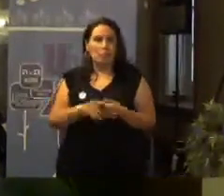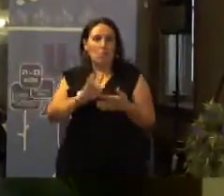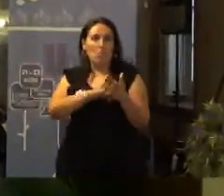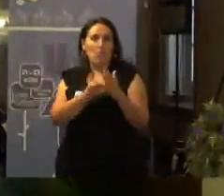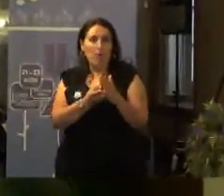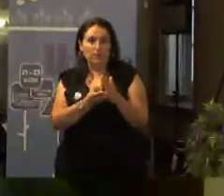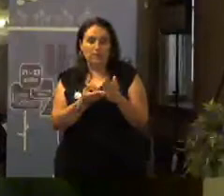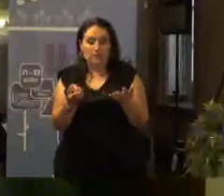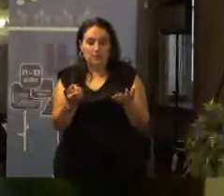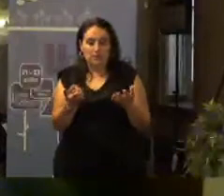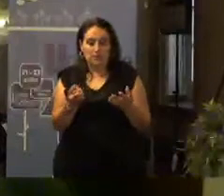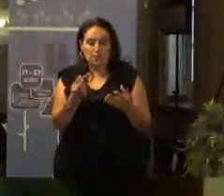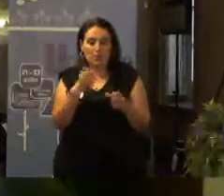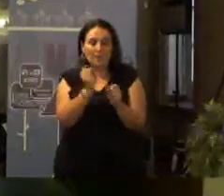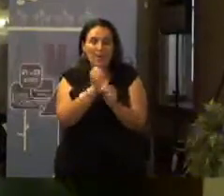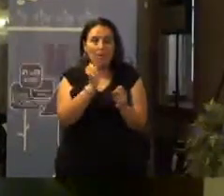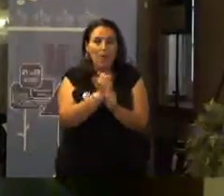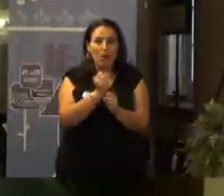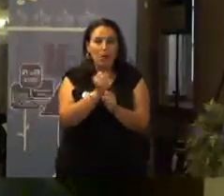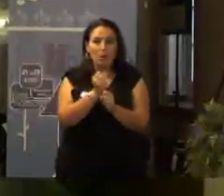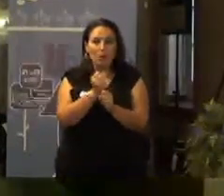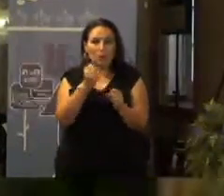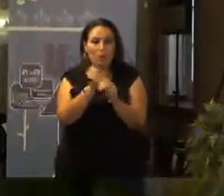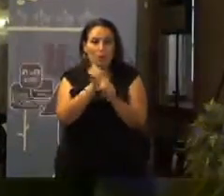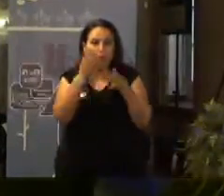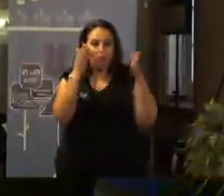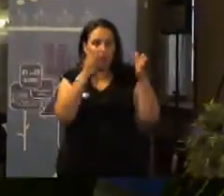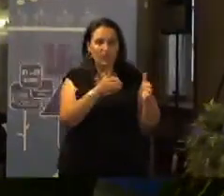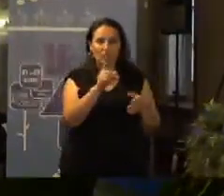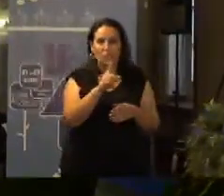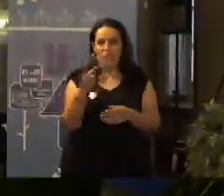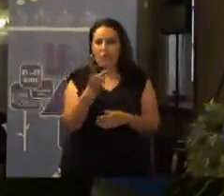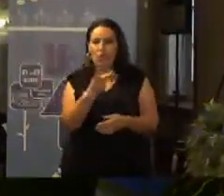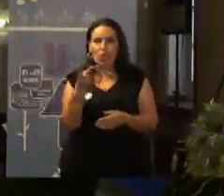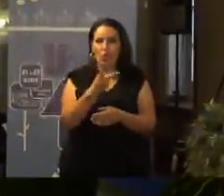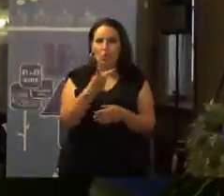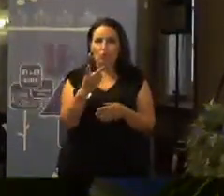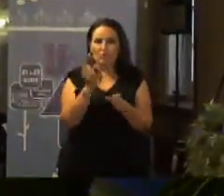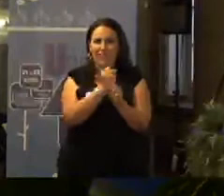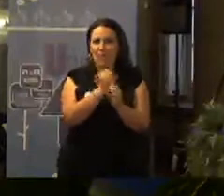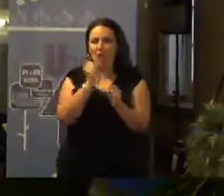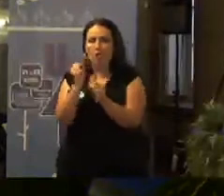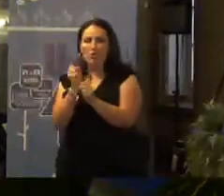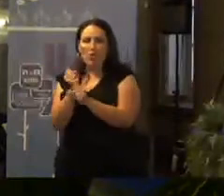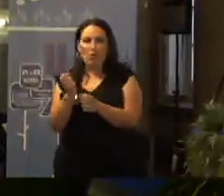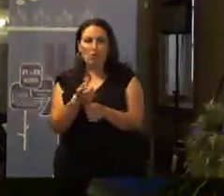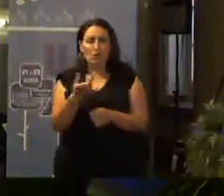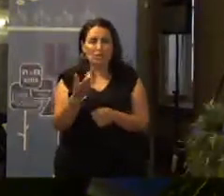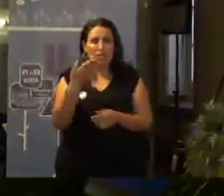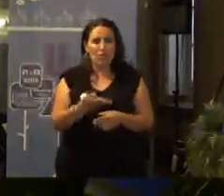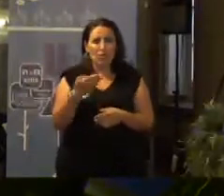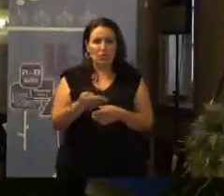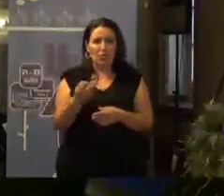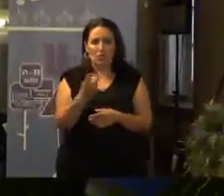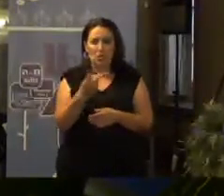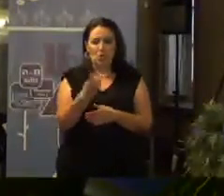Compreendendo que o trabalho institucional faz parte desta e é importante para a acumulação de forças e a disputa